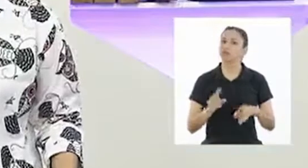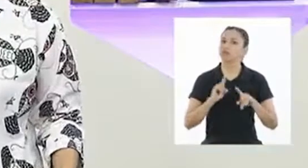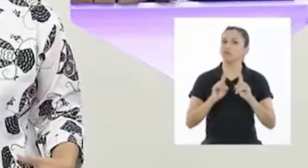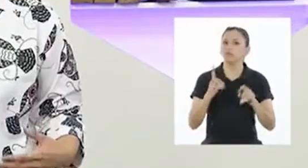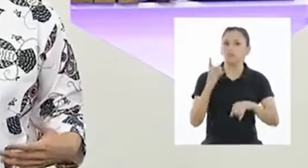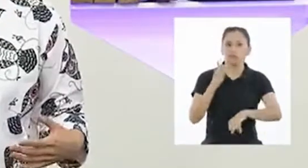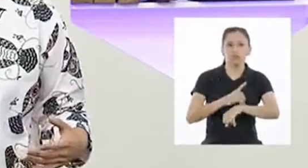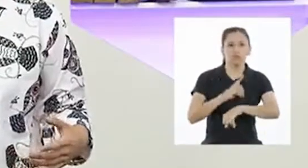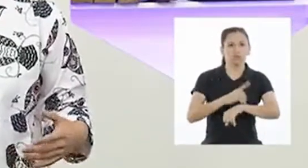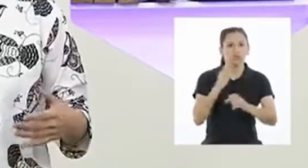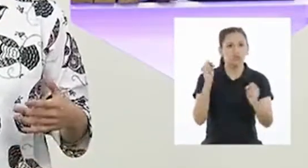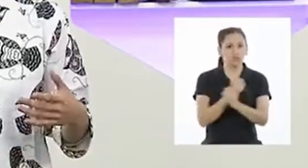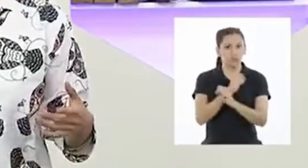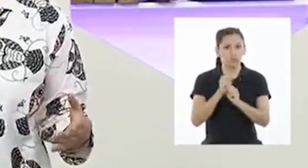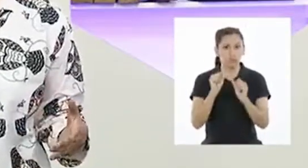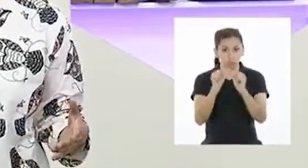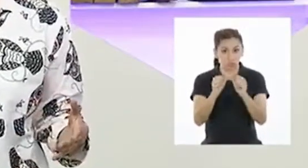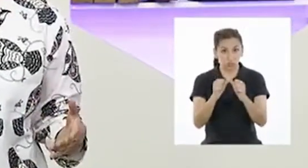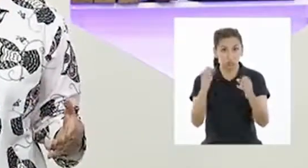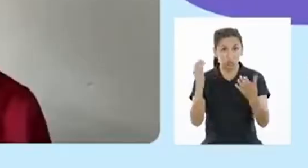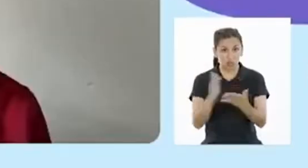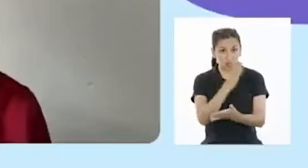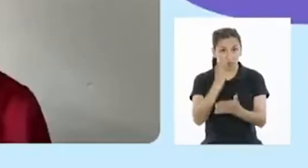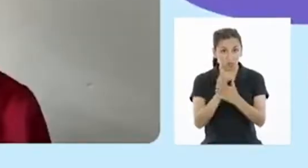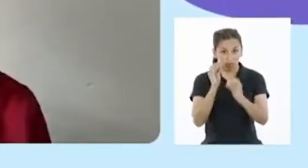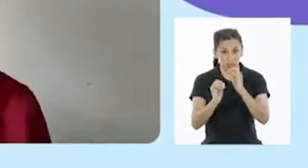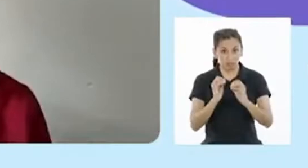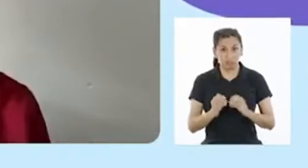¿Pero el Dr. Impositive sigue creando problemas?